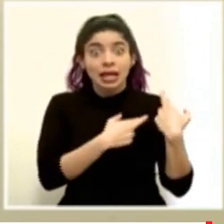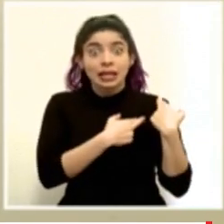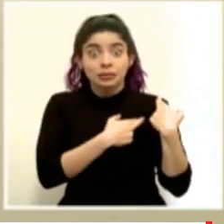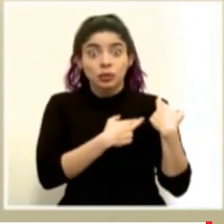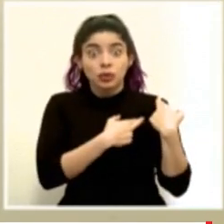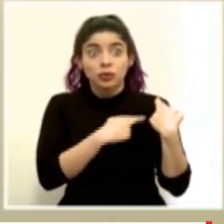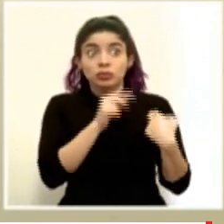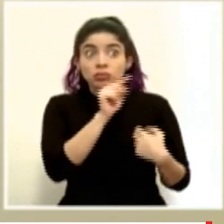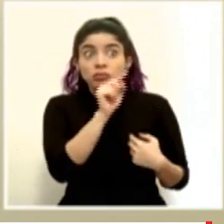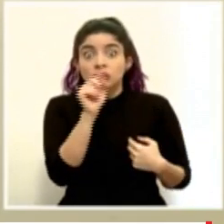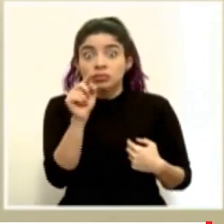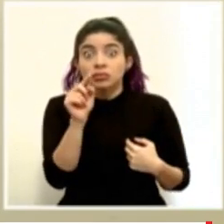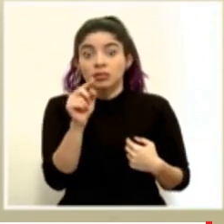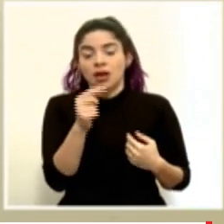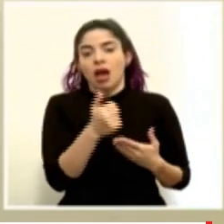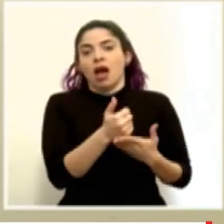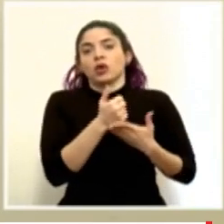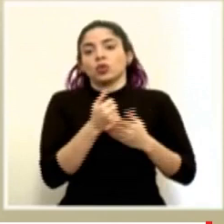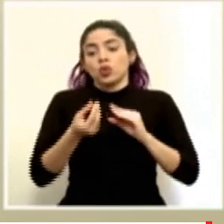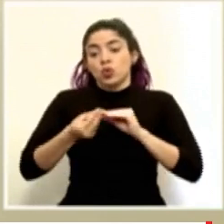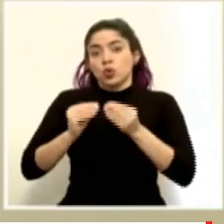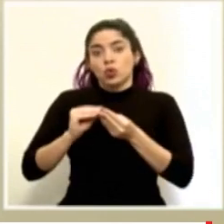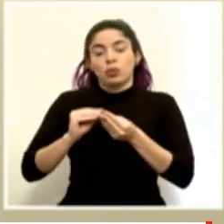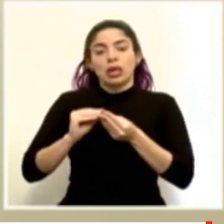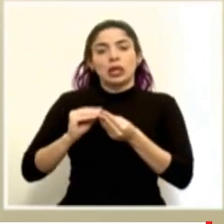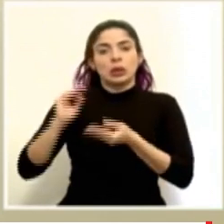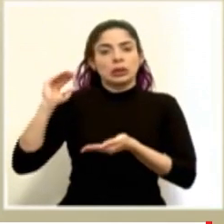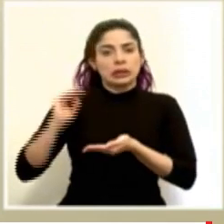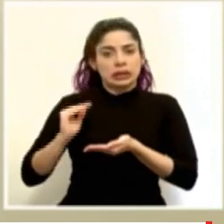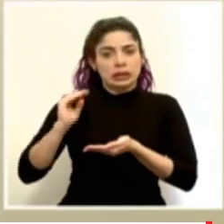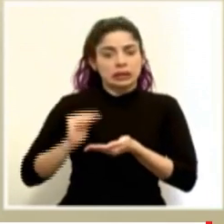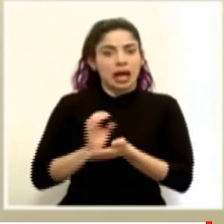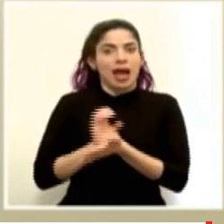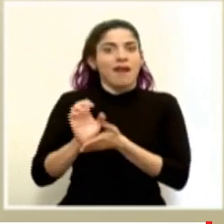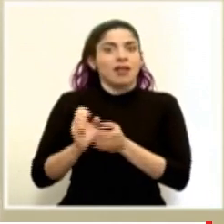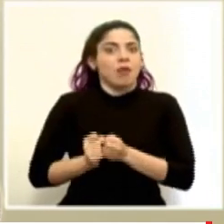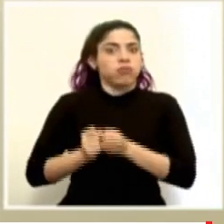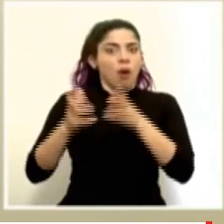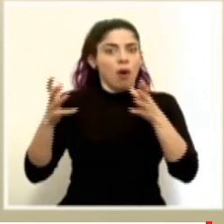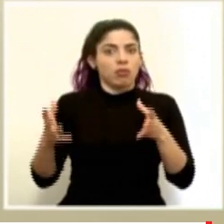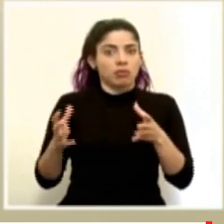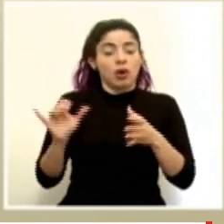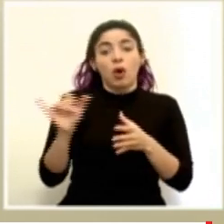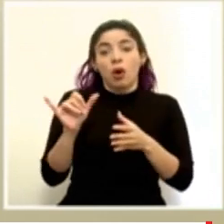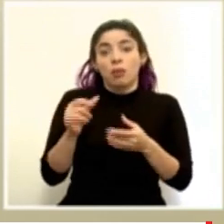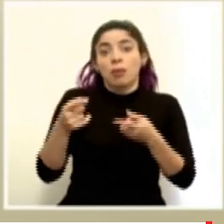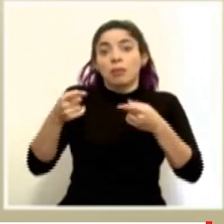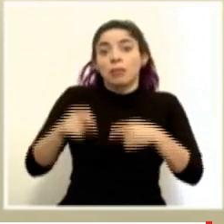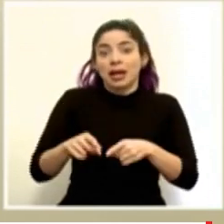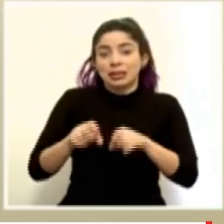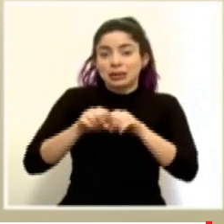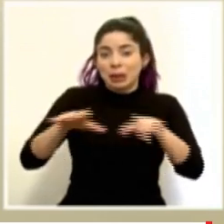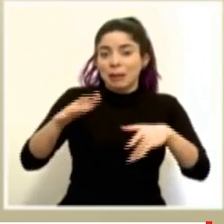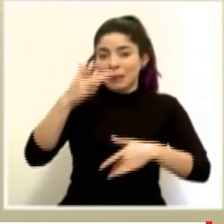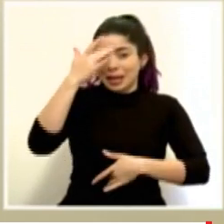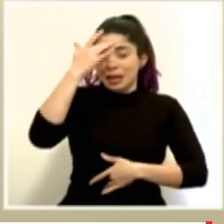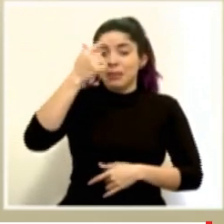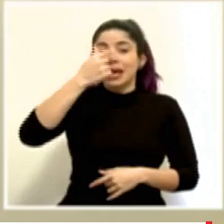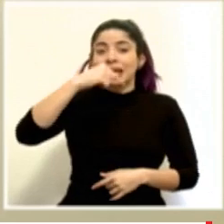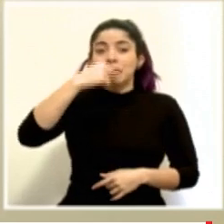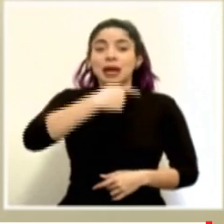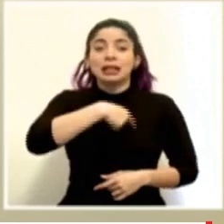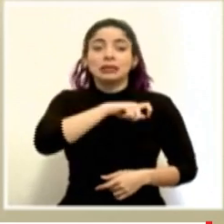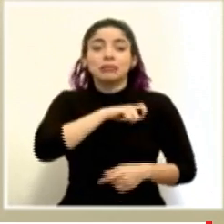justamente hacen que estas cifras no sean muchísimo mayores, como lo fue la pandemia por